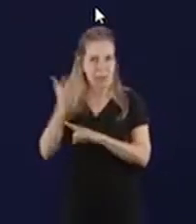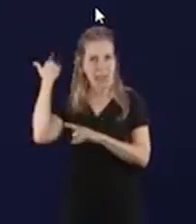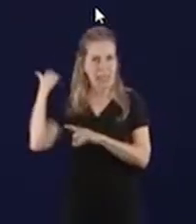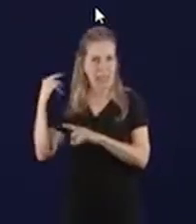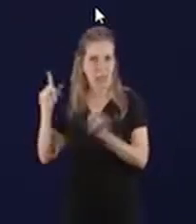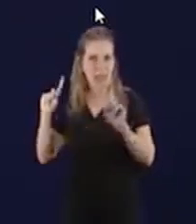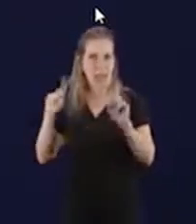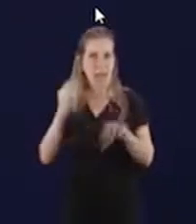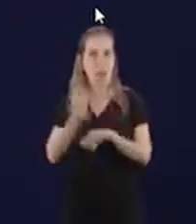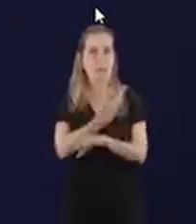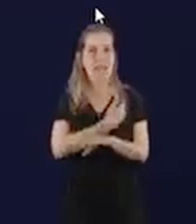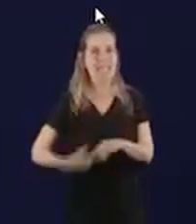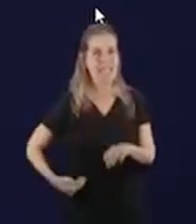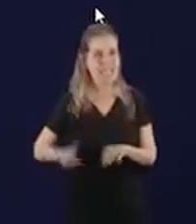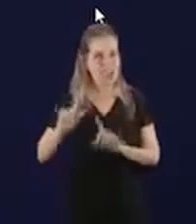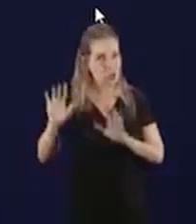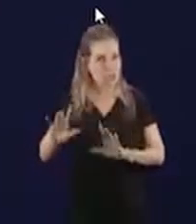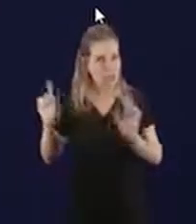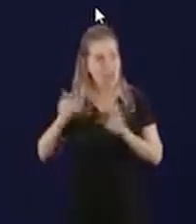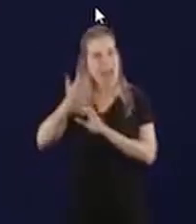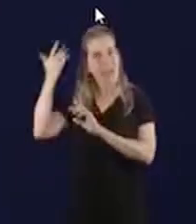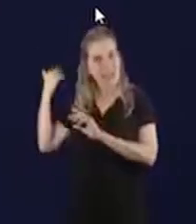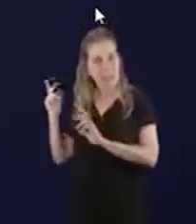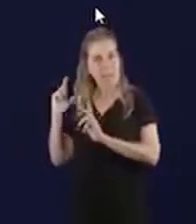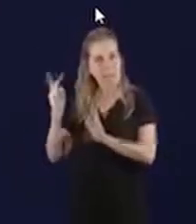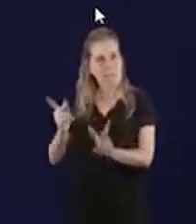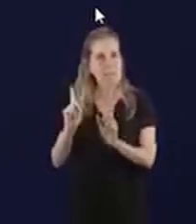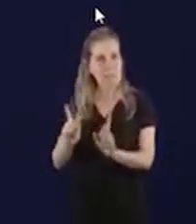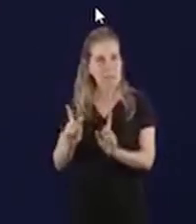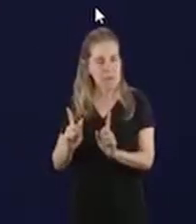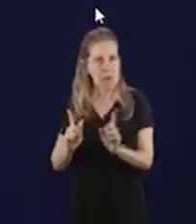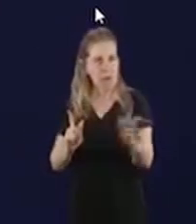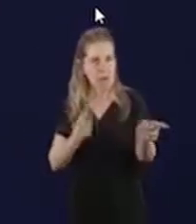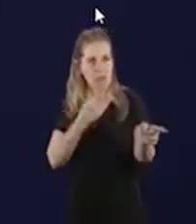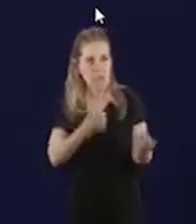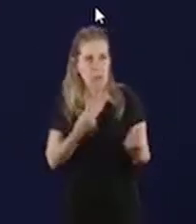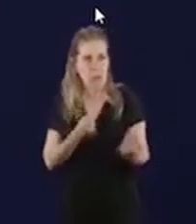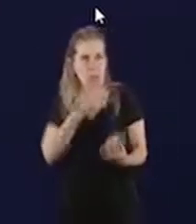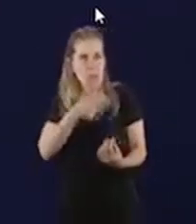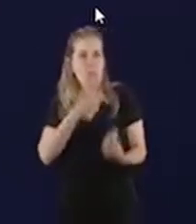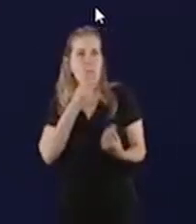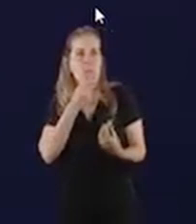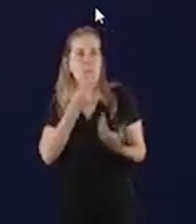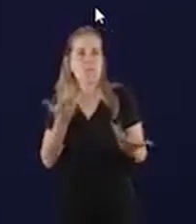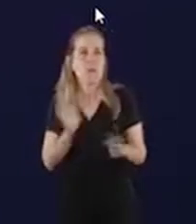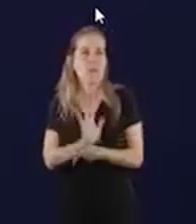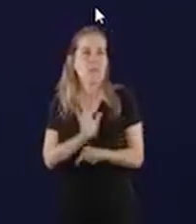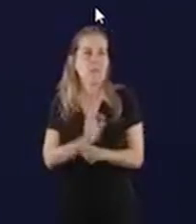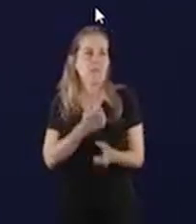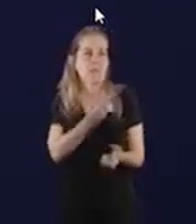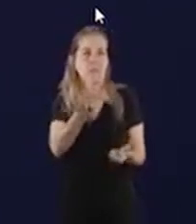sillón de rivadav así que me cuesta hablar de cheque en blanco en relación a la